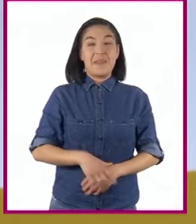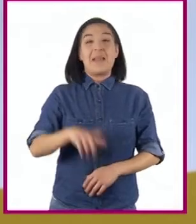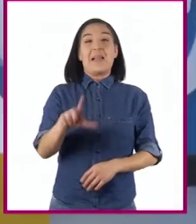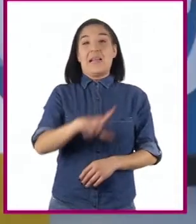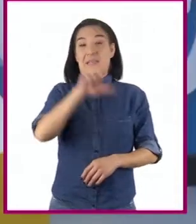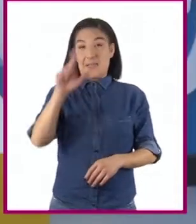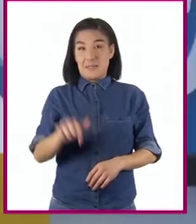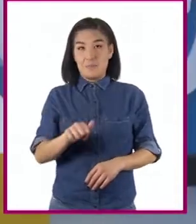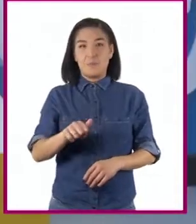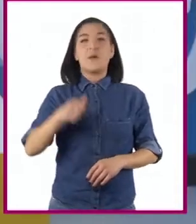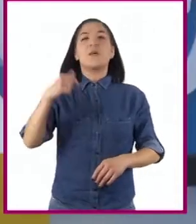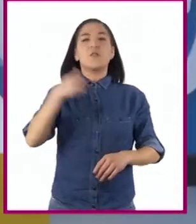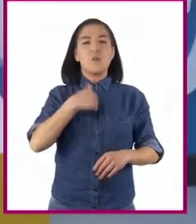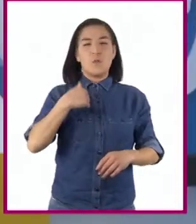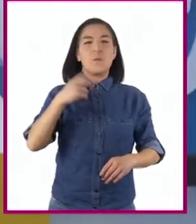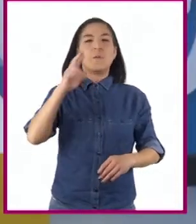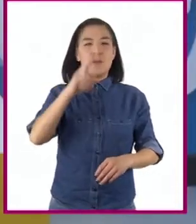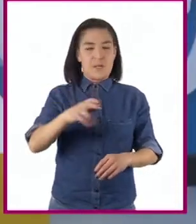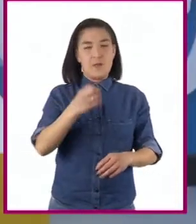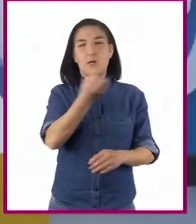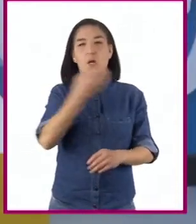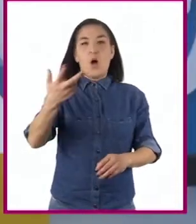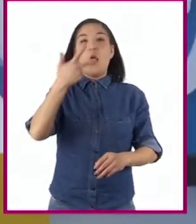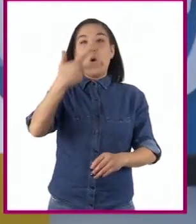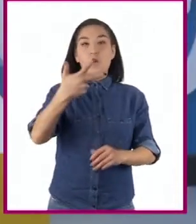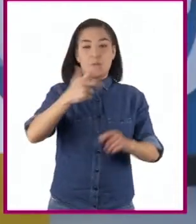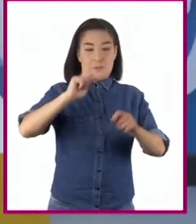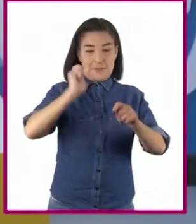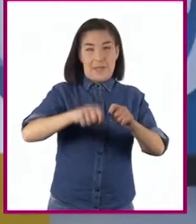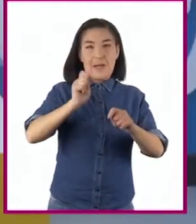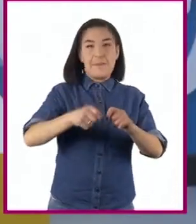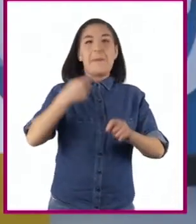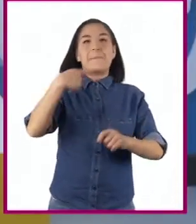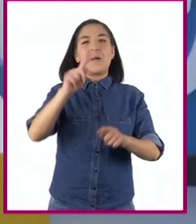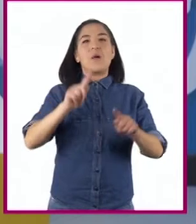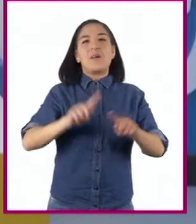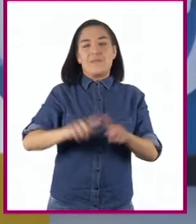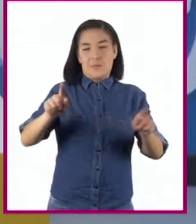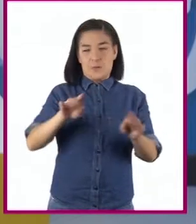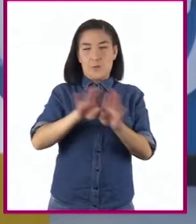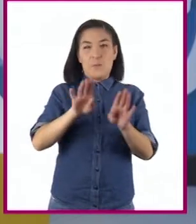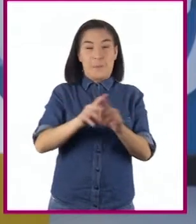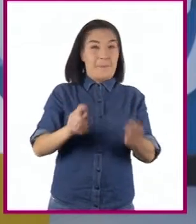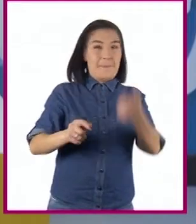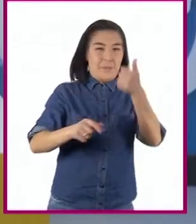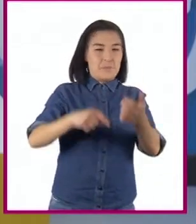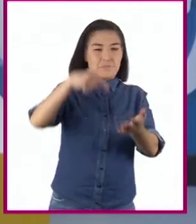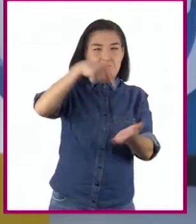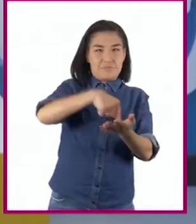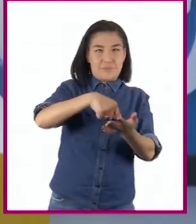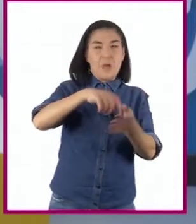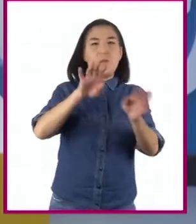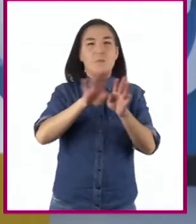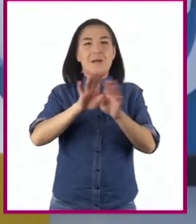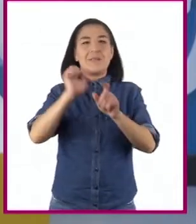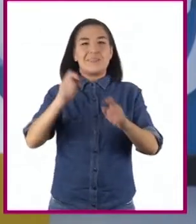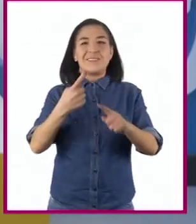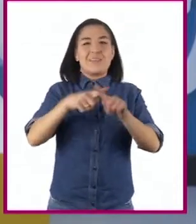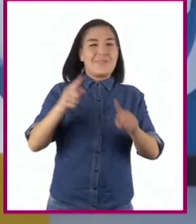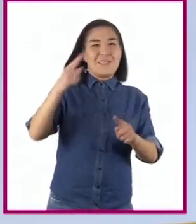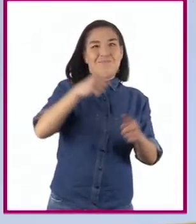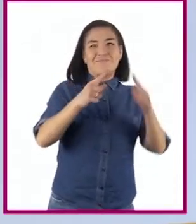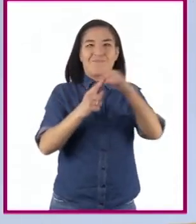Después, voy a ir colocando 8 clavos, pero de forma perpendicular al que puse primero, alternando la dirección del clavo.